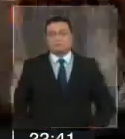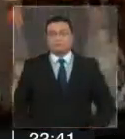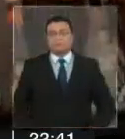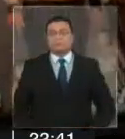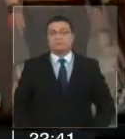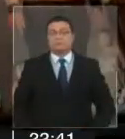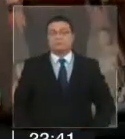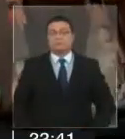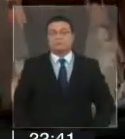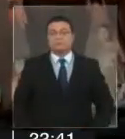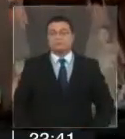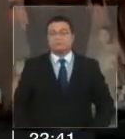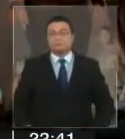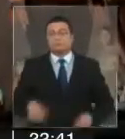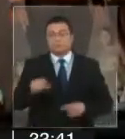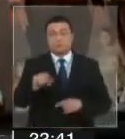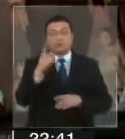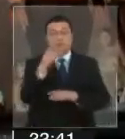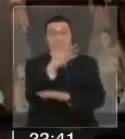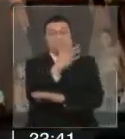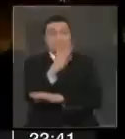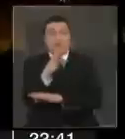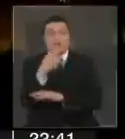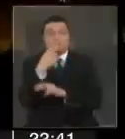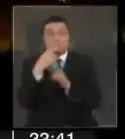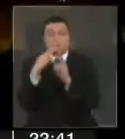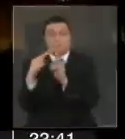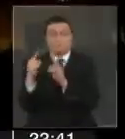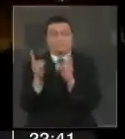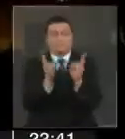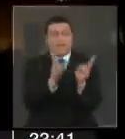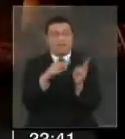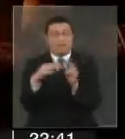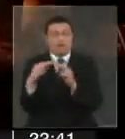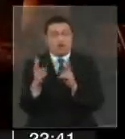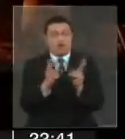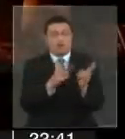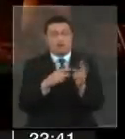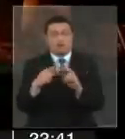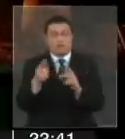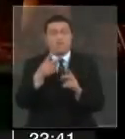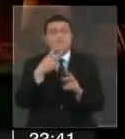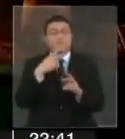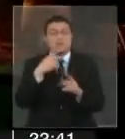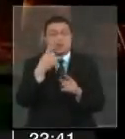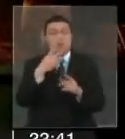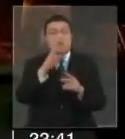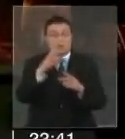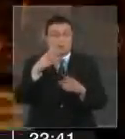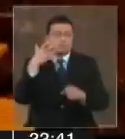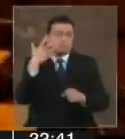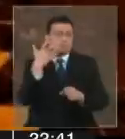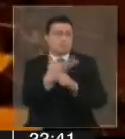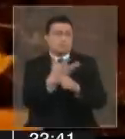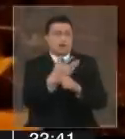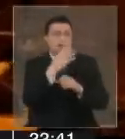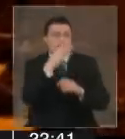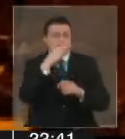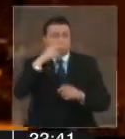bosque mecido por el viento vive una población olorosa de árboles.